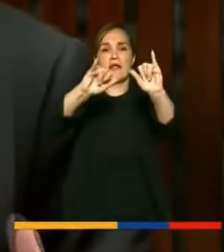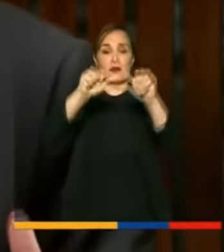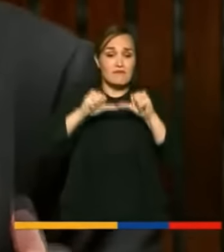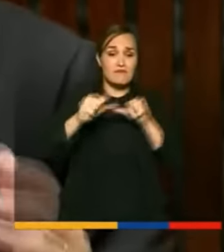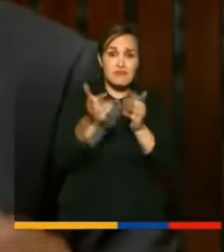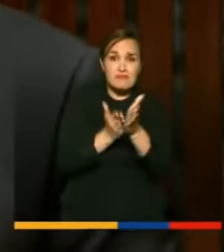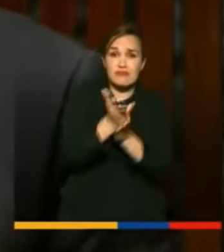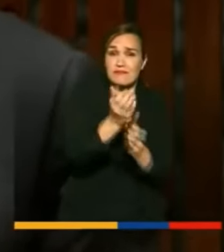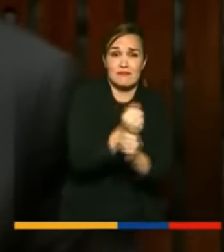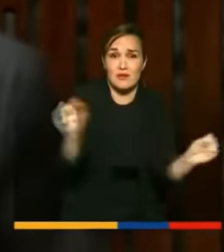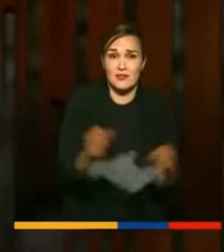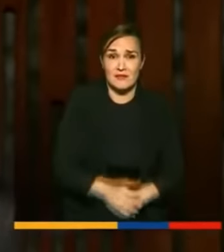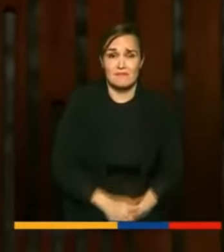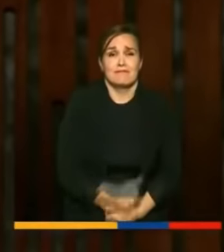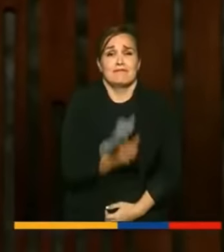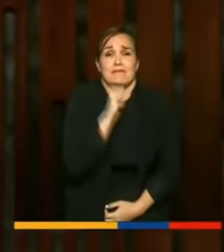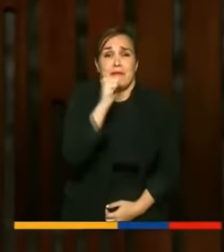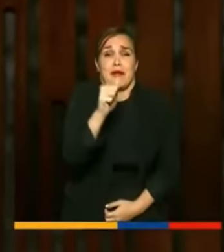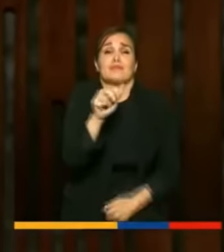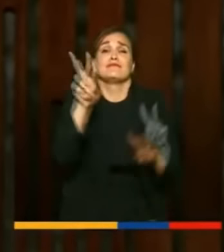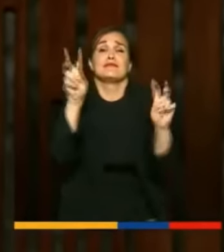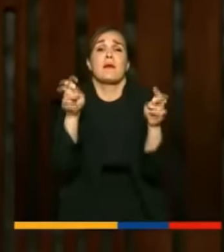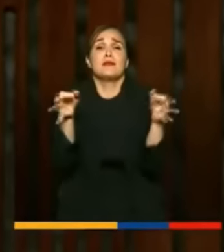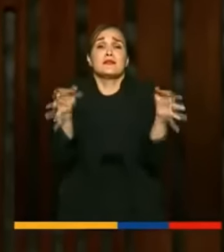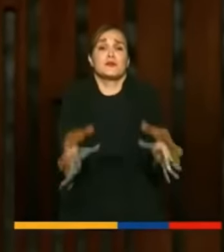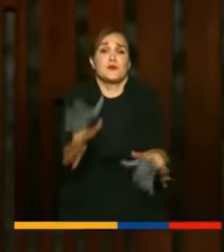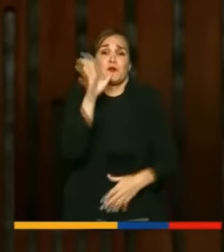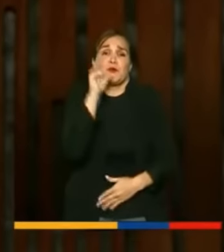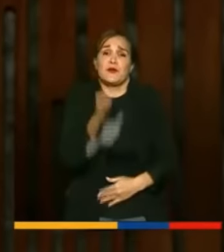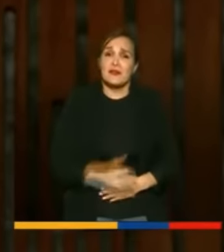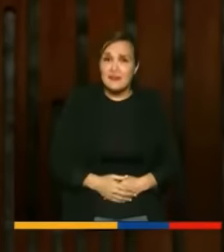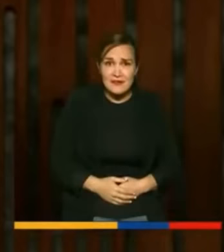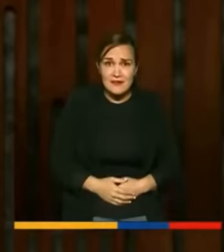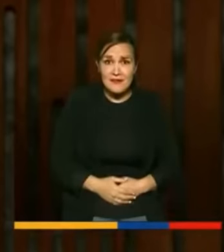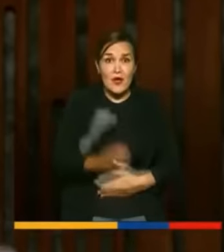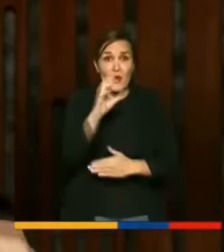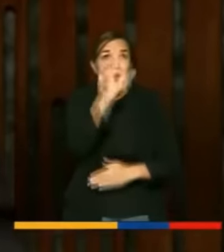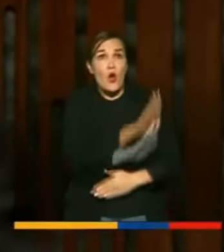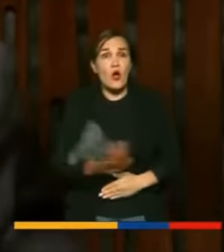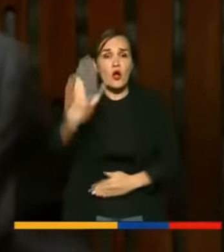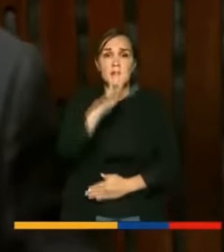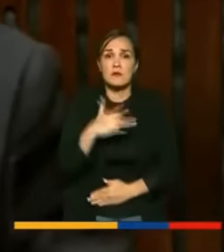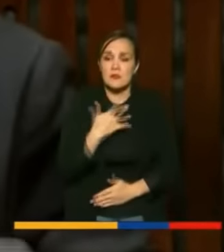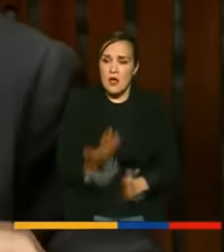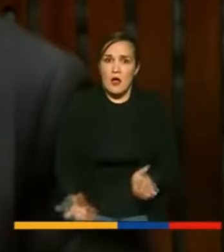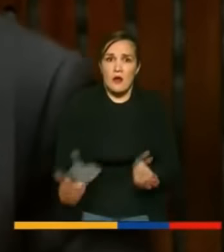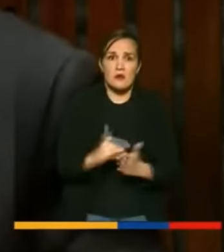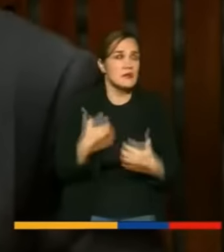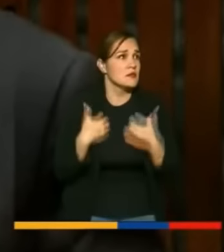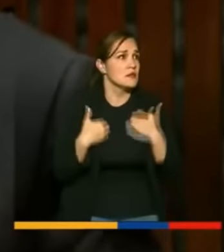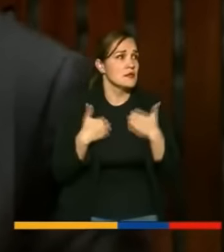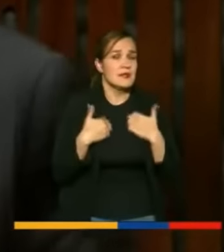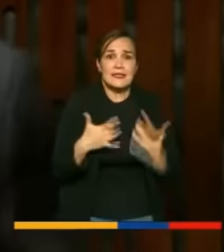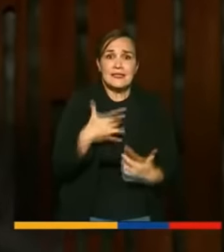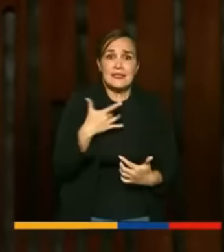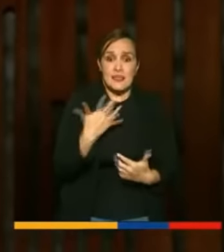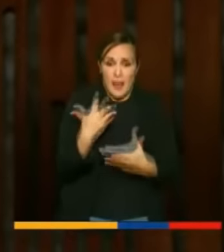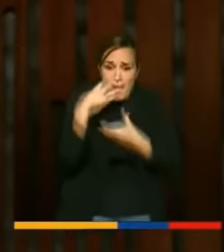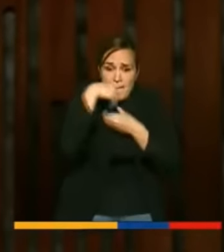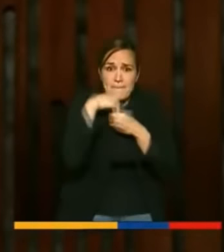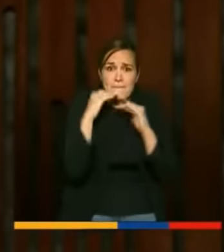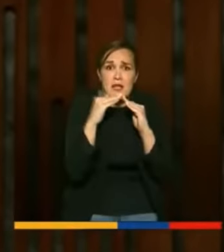qué hablar de la inseguridad. Los colombianos nuevamente nos estamos sintiendo secuestrados en nuestras